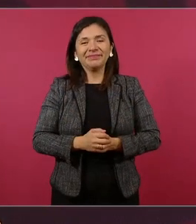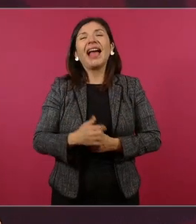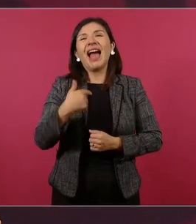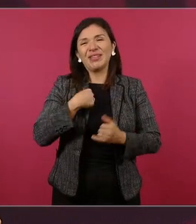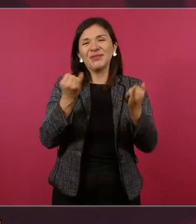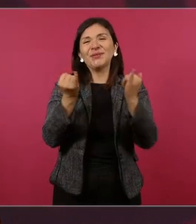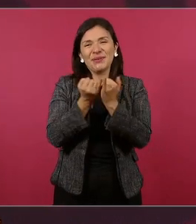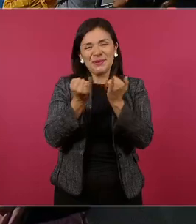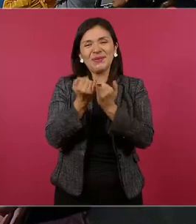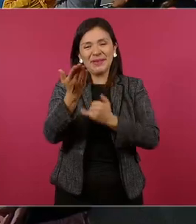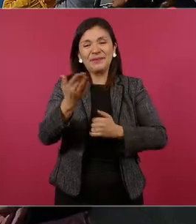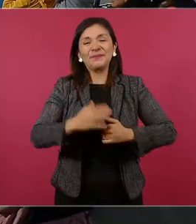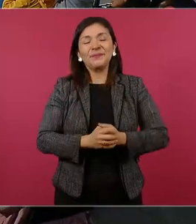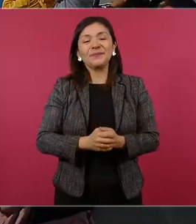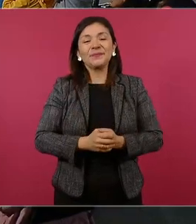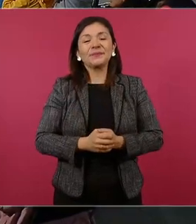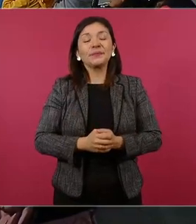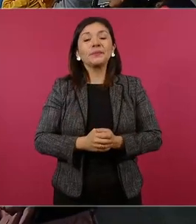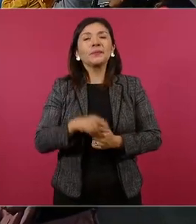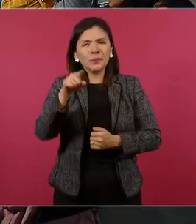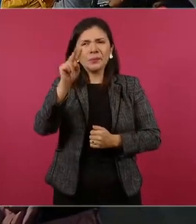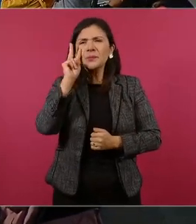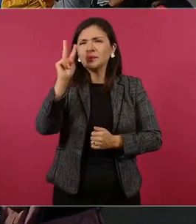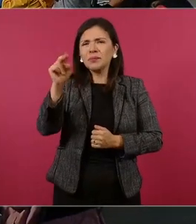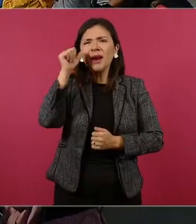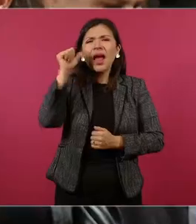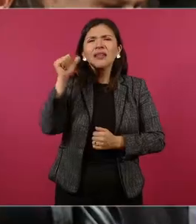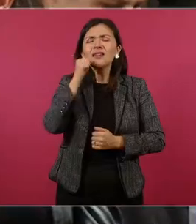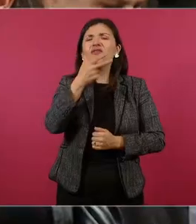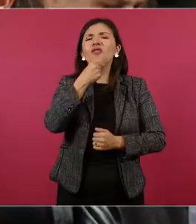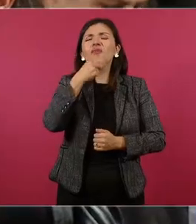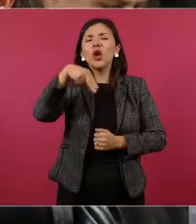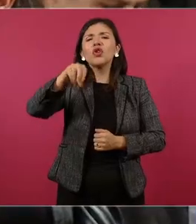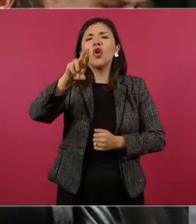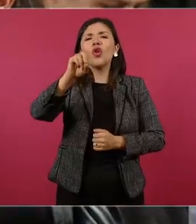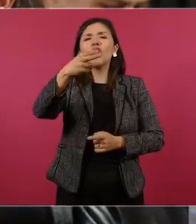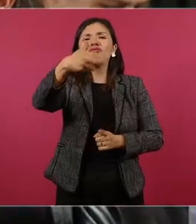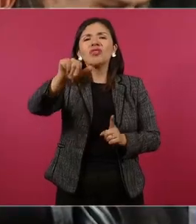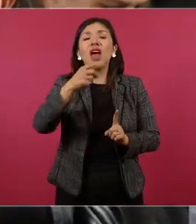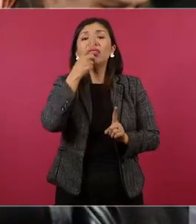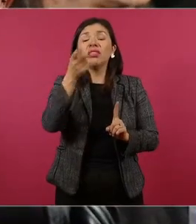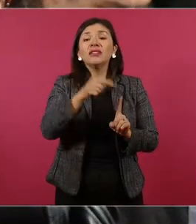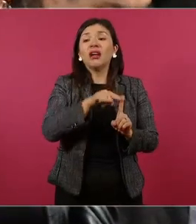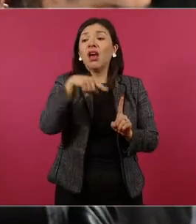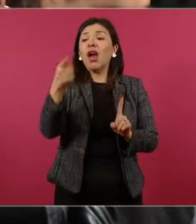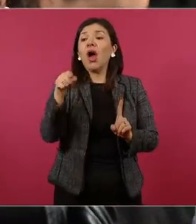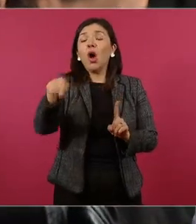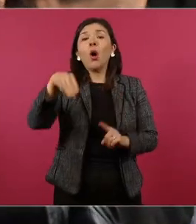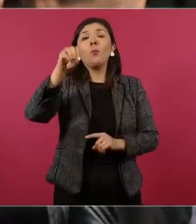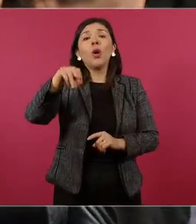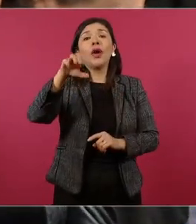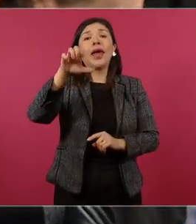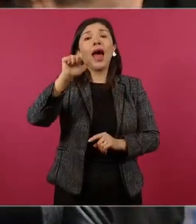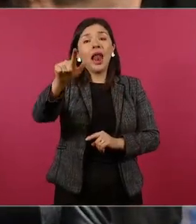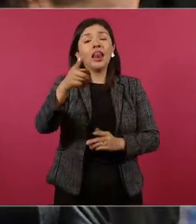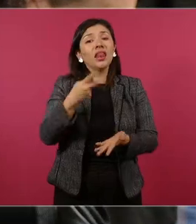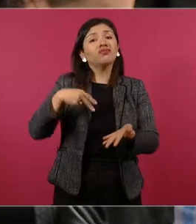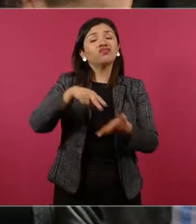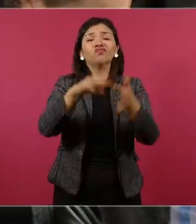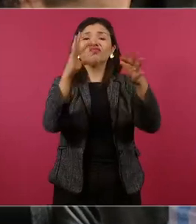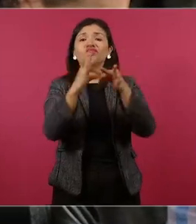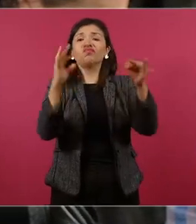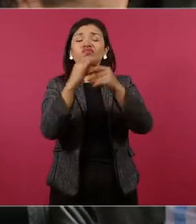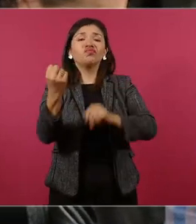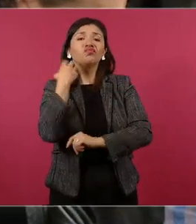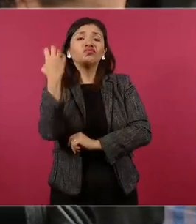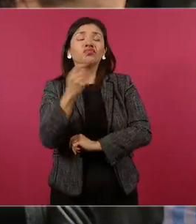también este Bueno no sé si vio que ayer este Noroña dijo que Monreal entró dio un discurso y se fue no